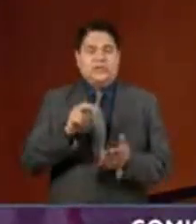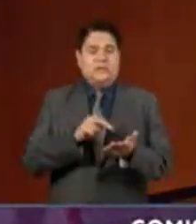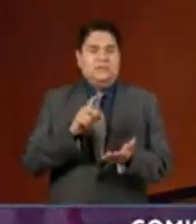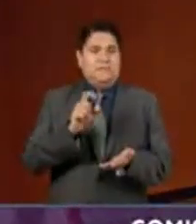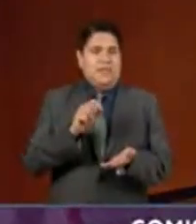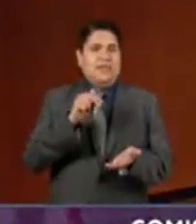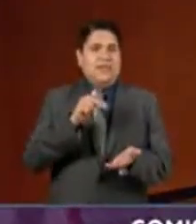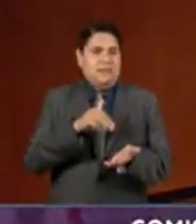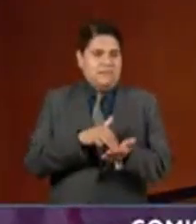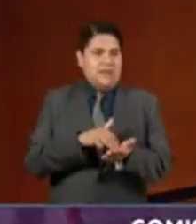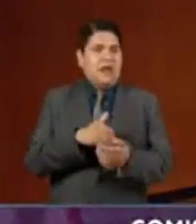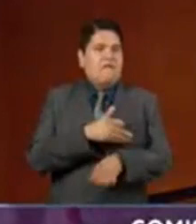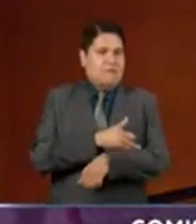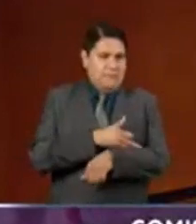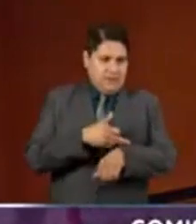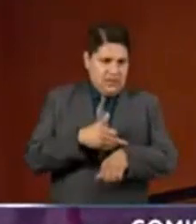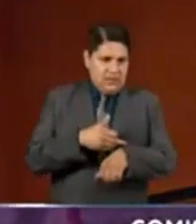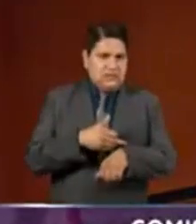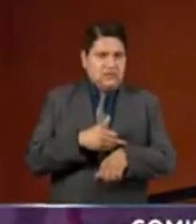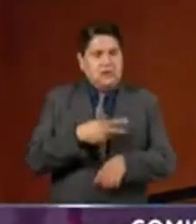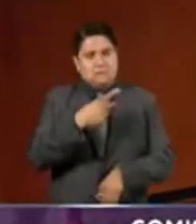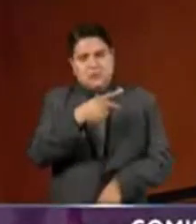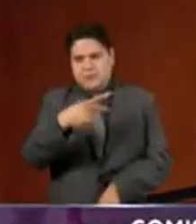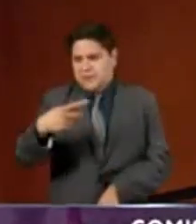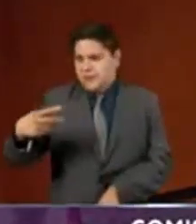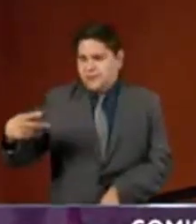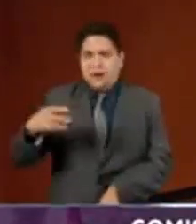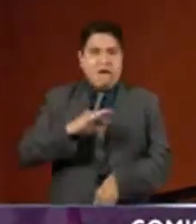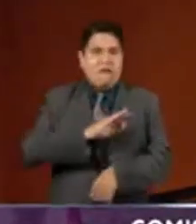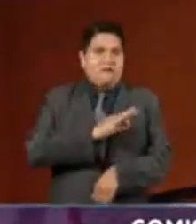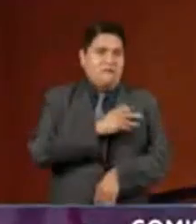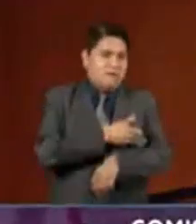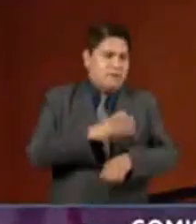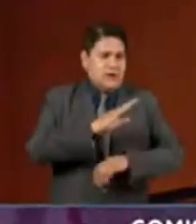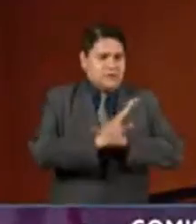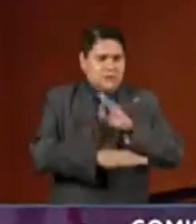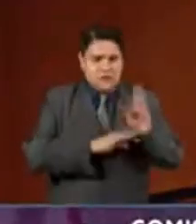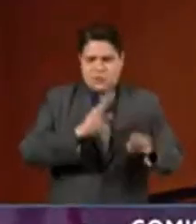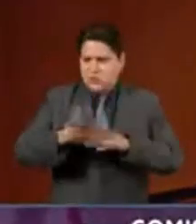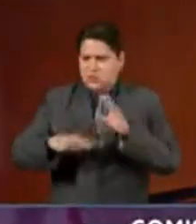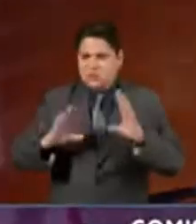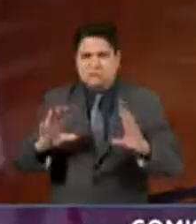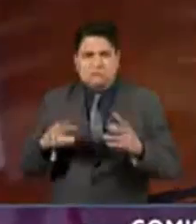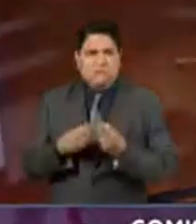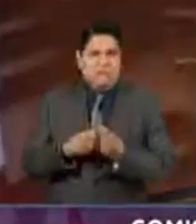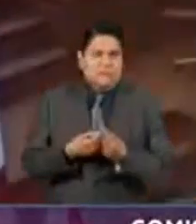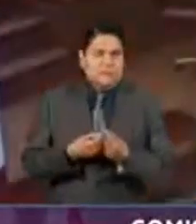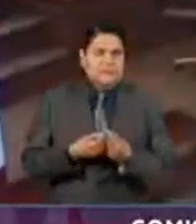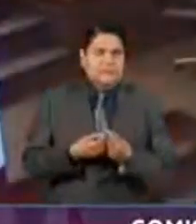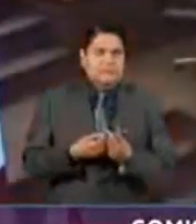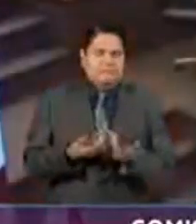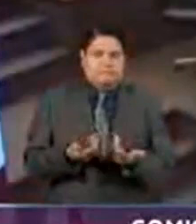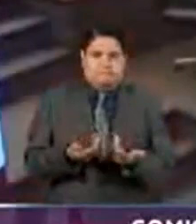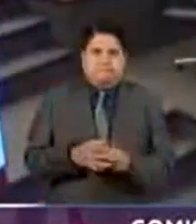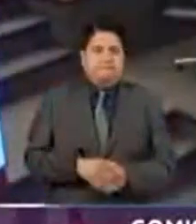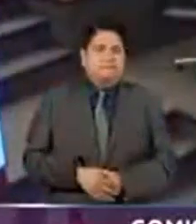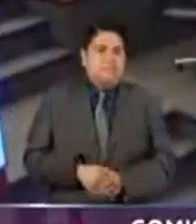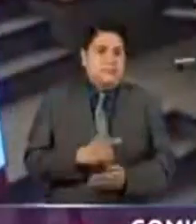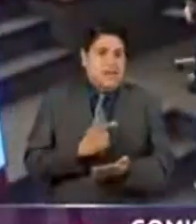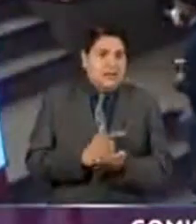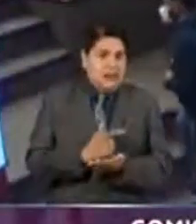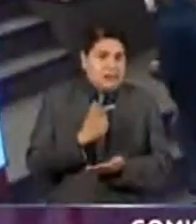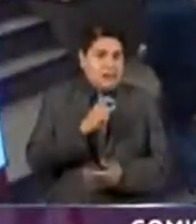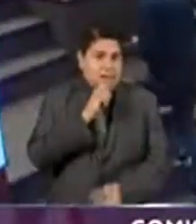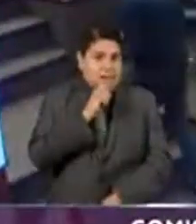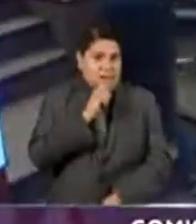mexicanas enlutadas por la pérdida de sus seres queridos por esta terrible enfermedad. No menos grave, el